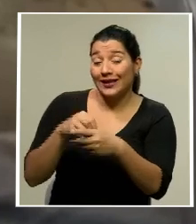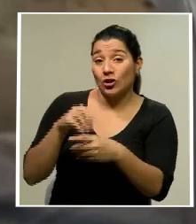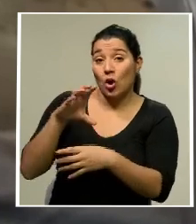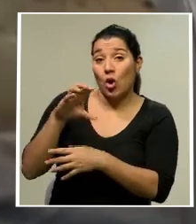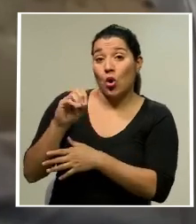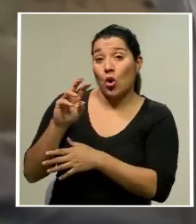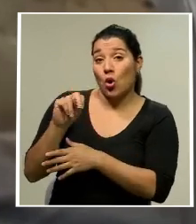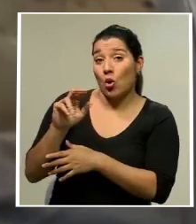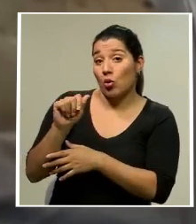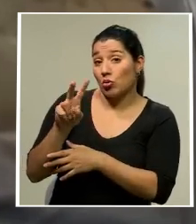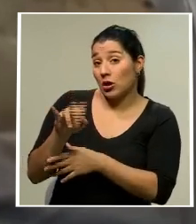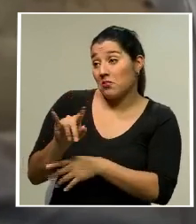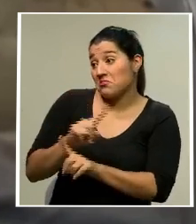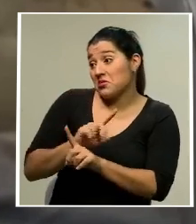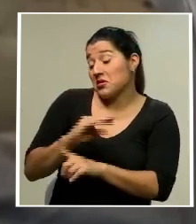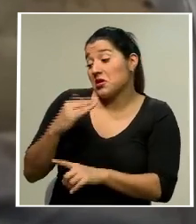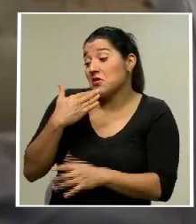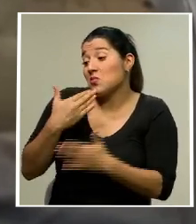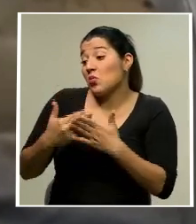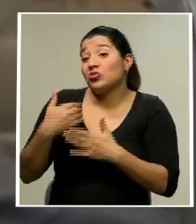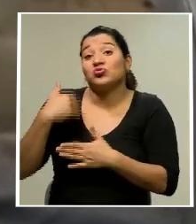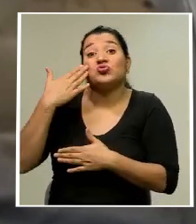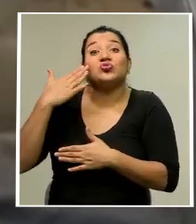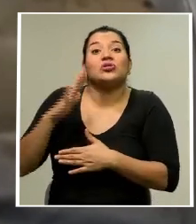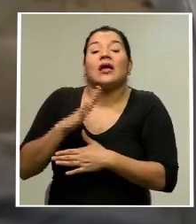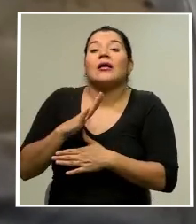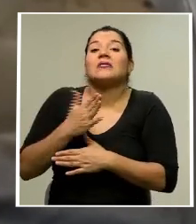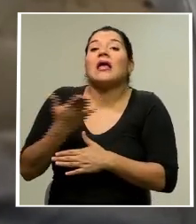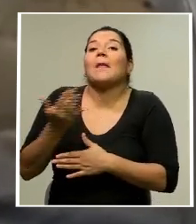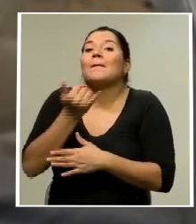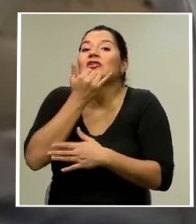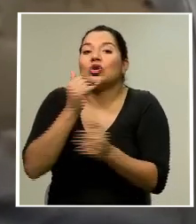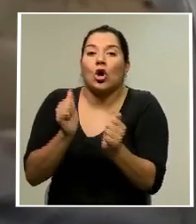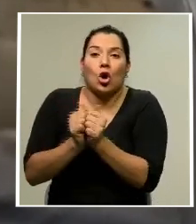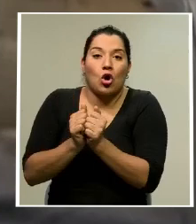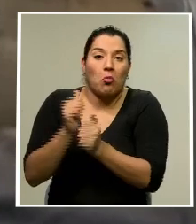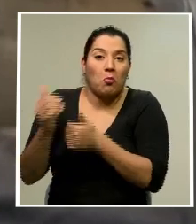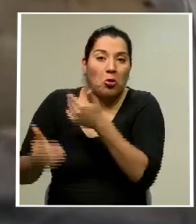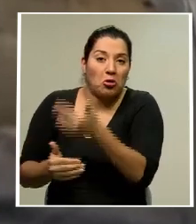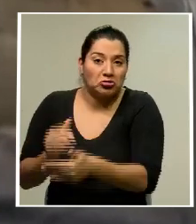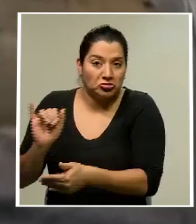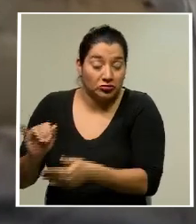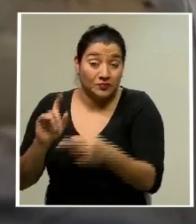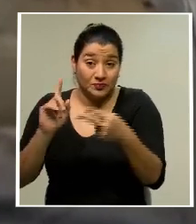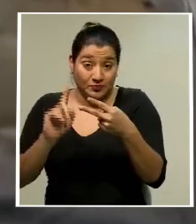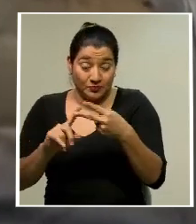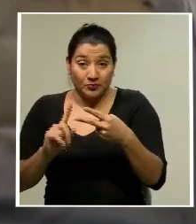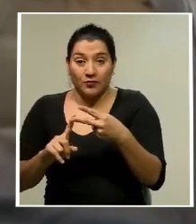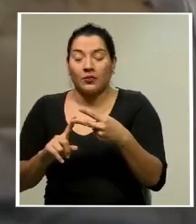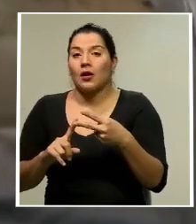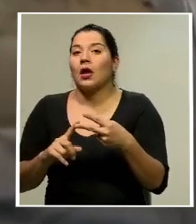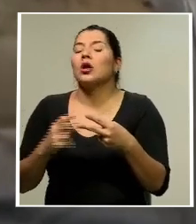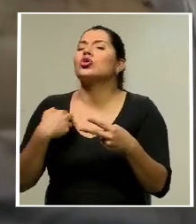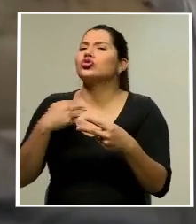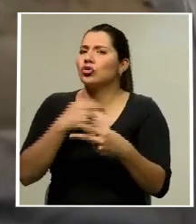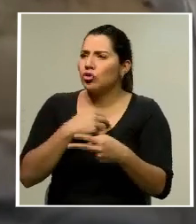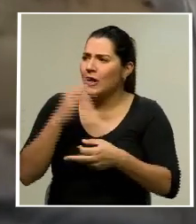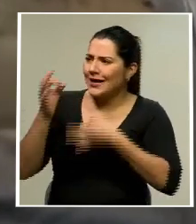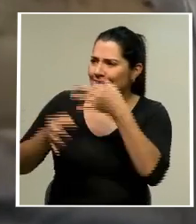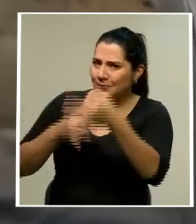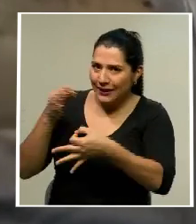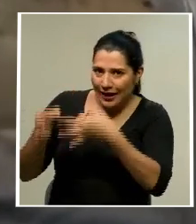y bueno, y ahí no sé cómo seguiría ese plan piloto. Y los 2 casos que tuvimos, entonces los planteamos en